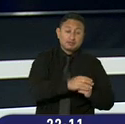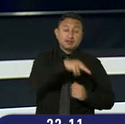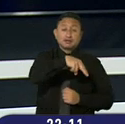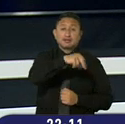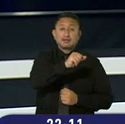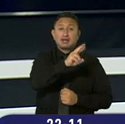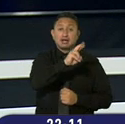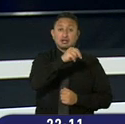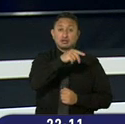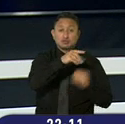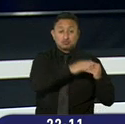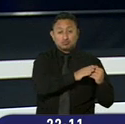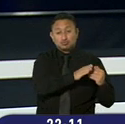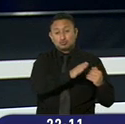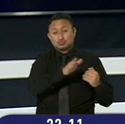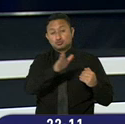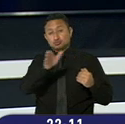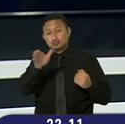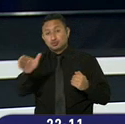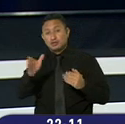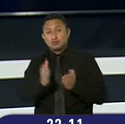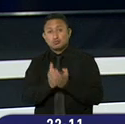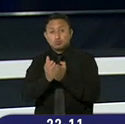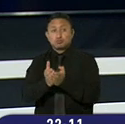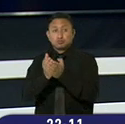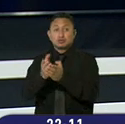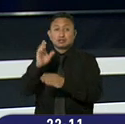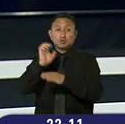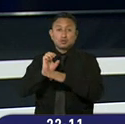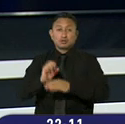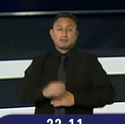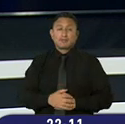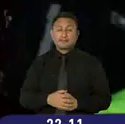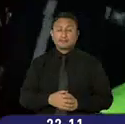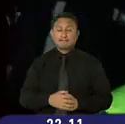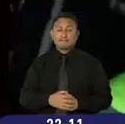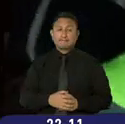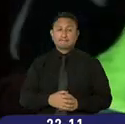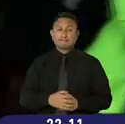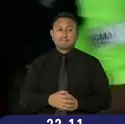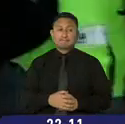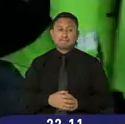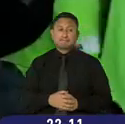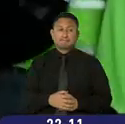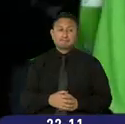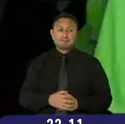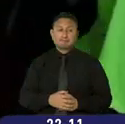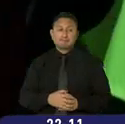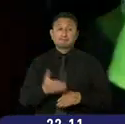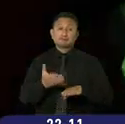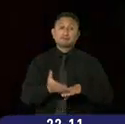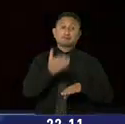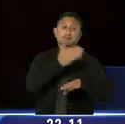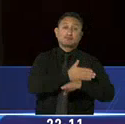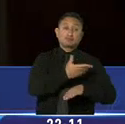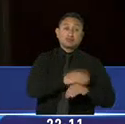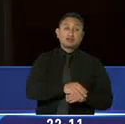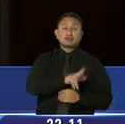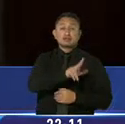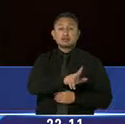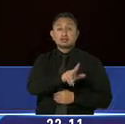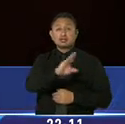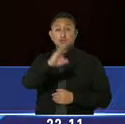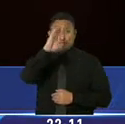enviarlos a los puertos marítimos del Ecuador. En meses anteriores, tres intervenciones realizó la policía en la